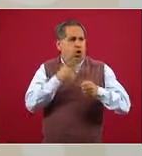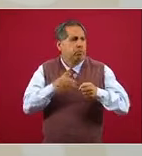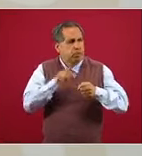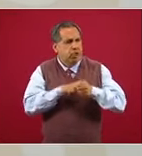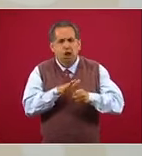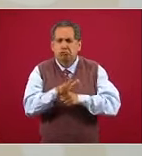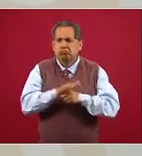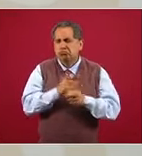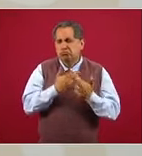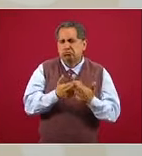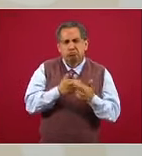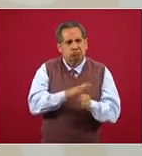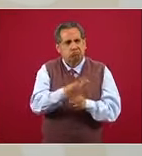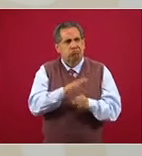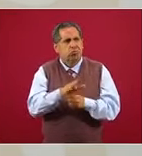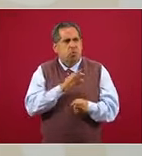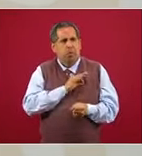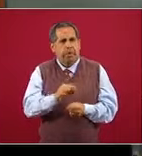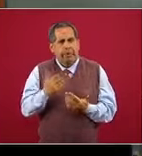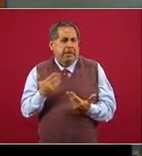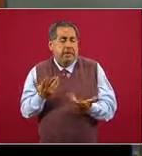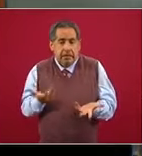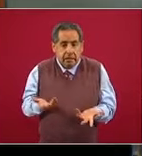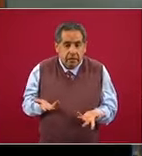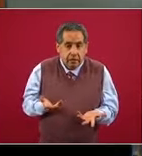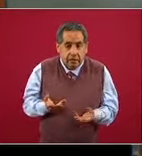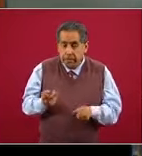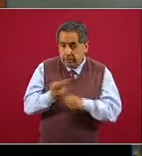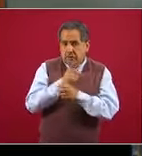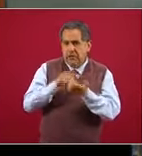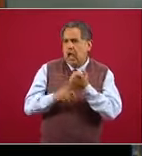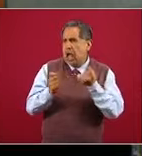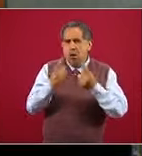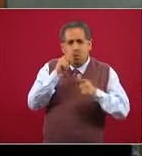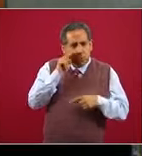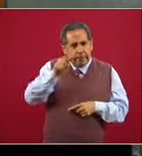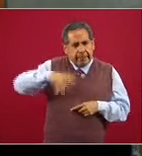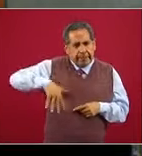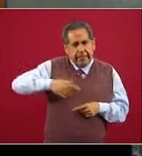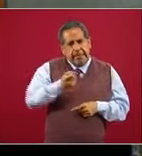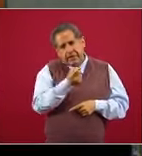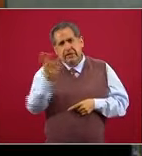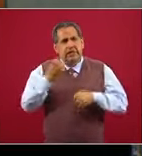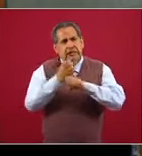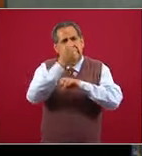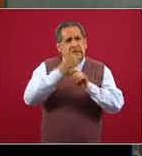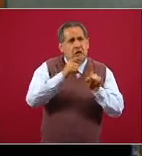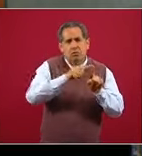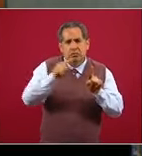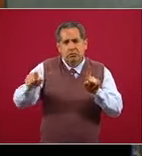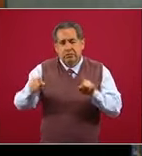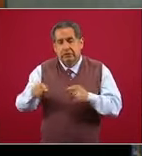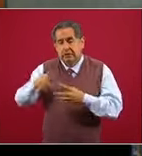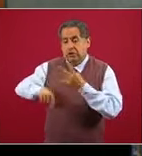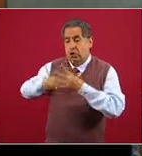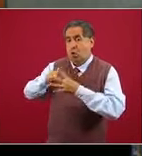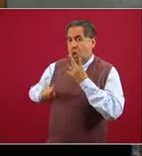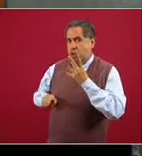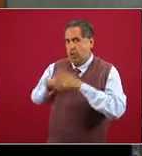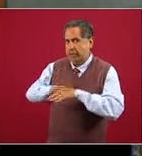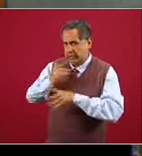hospitalaria, pues realmente que parece que ser muy alentadora. Esto se está reproduciendo, de acuerdo a lo que vi, pues en muchos de los estados del país, excepto en los cuatro que presentan